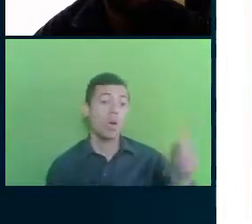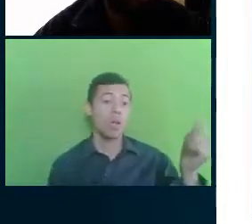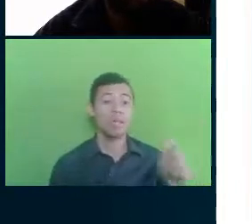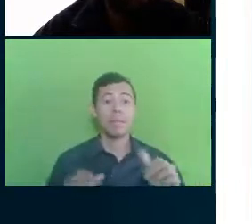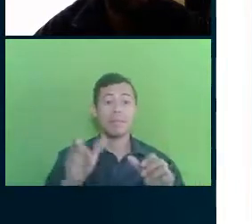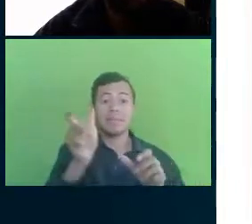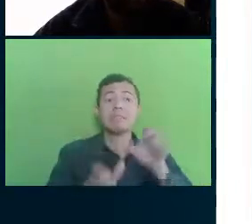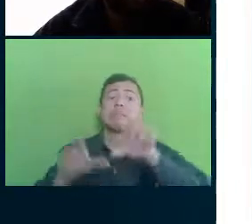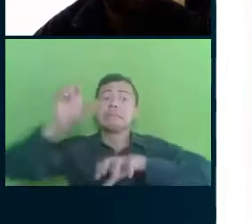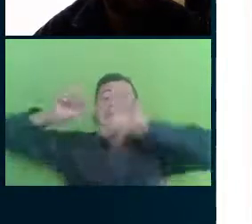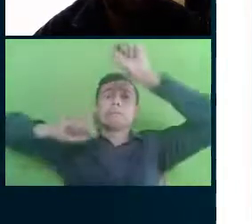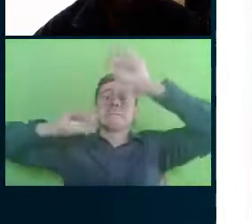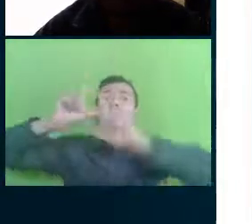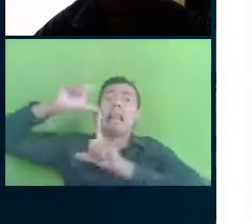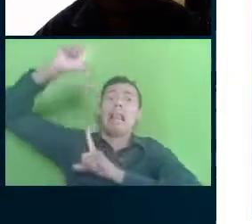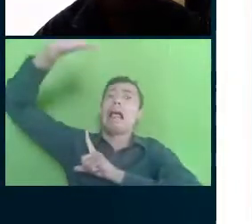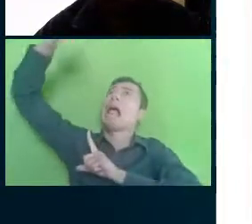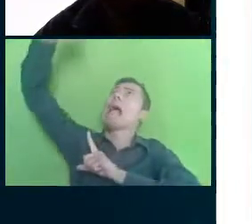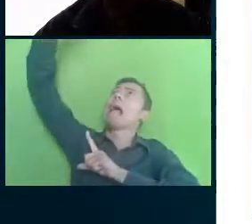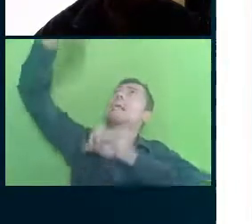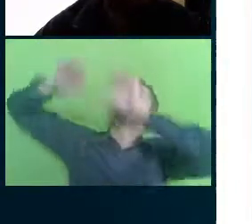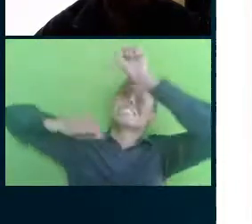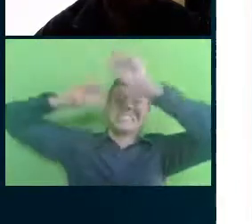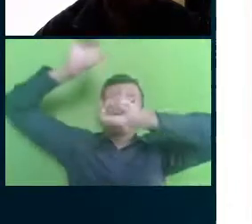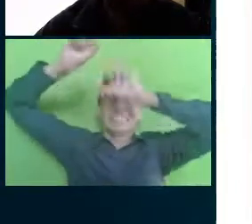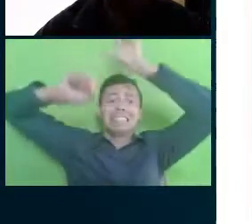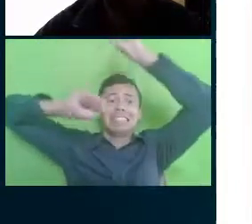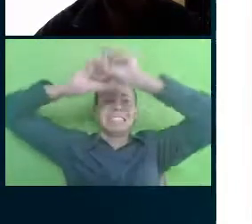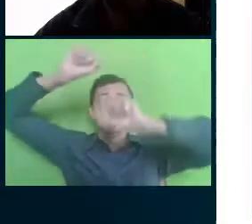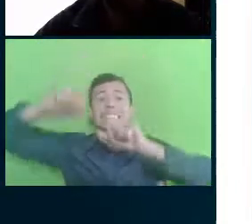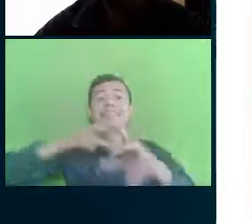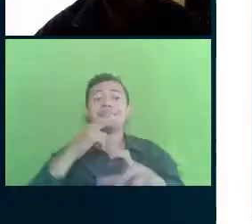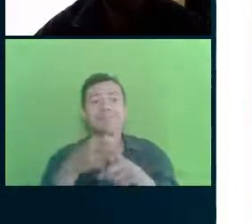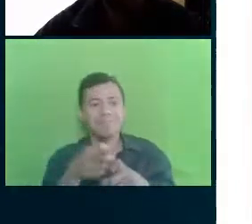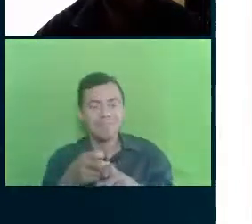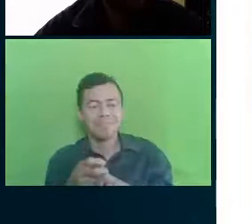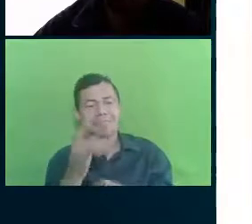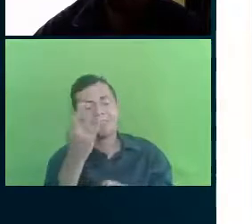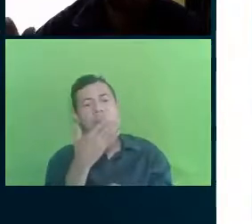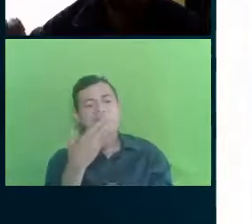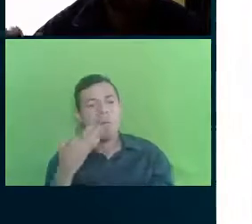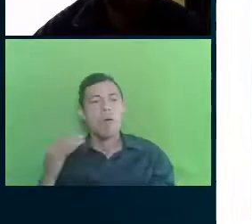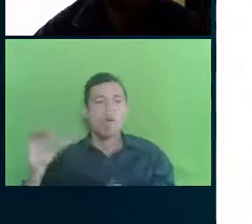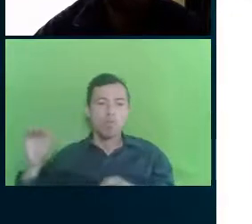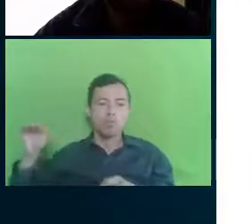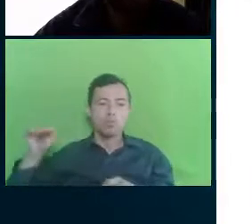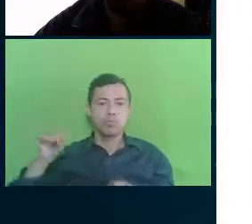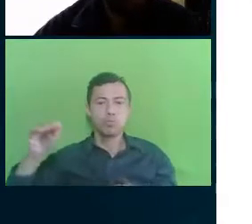y evaluar si hay que generar cambio dentro de estas hélices, ¿no?